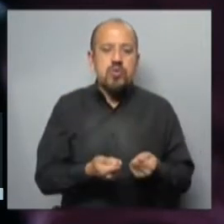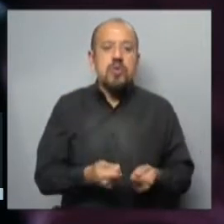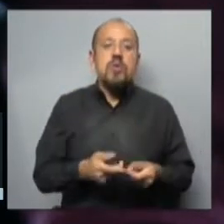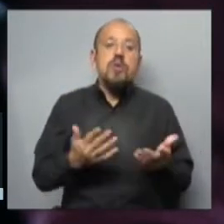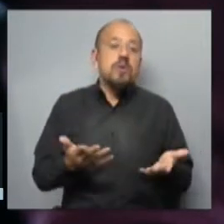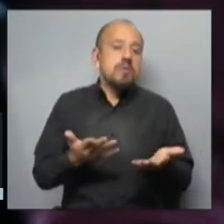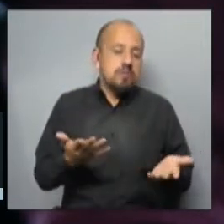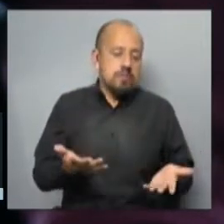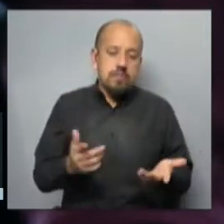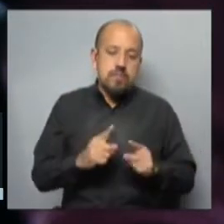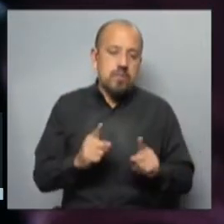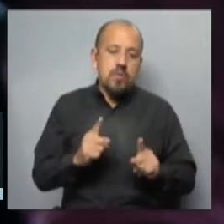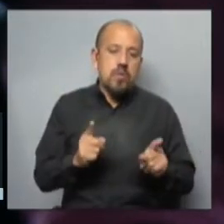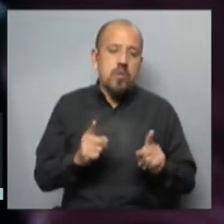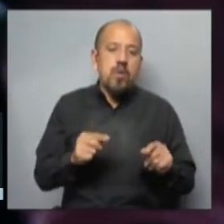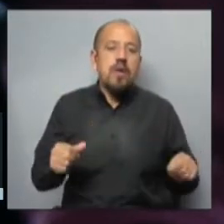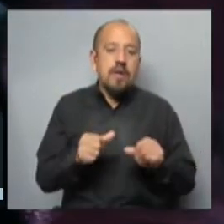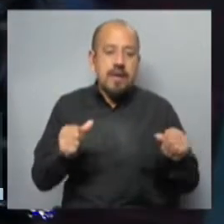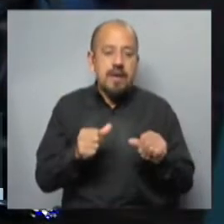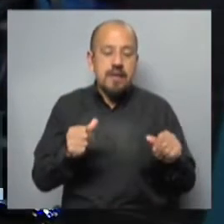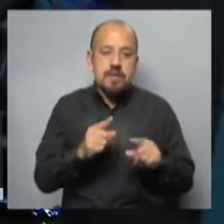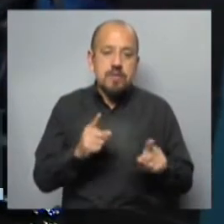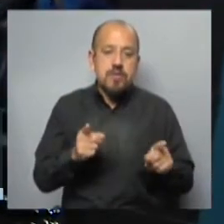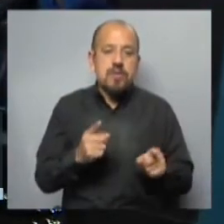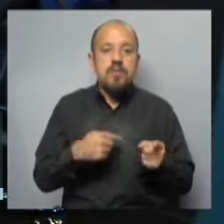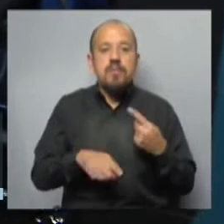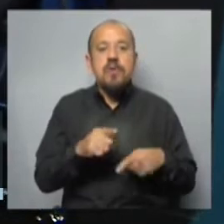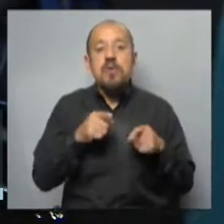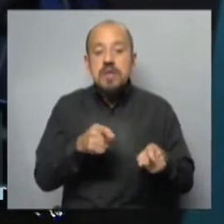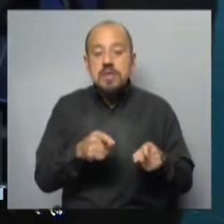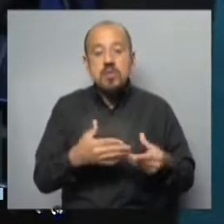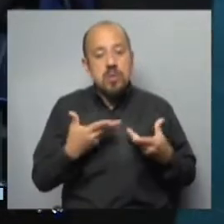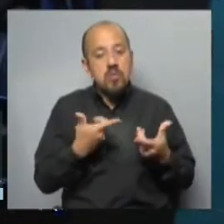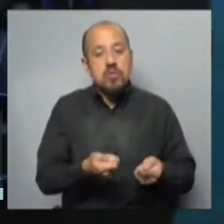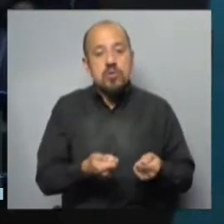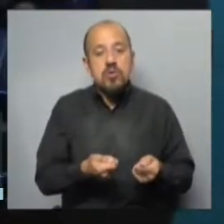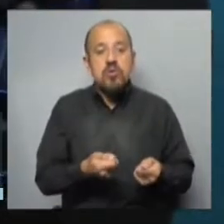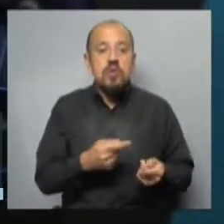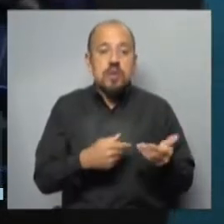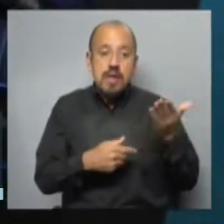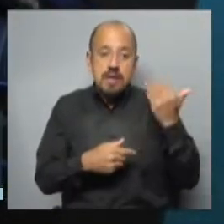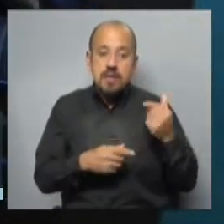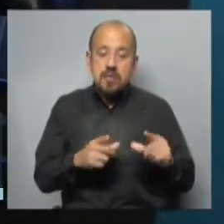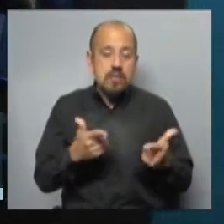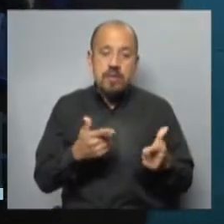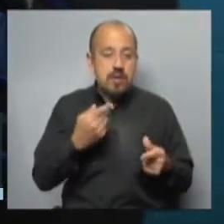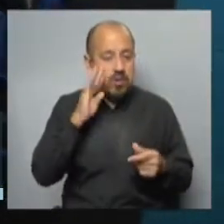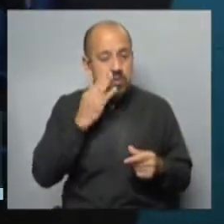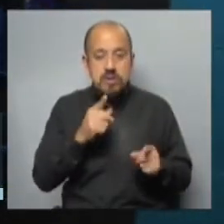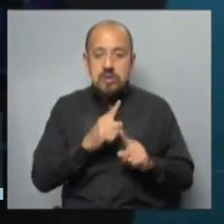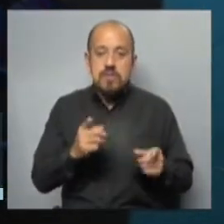supuesto que no se trata de que le hagan el concurso ni mucho menos pero eso es un apoyo que hasta hace un tiempo no se reconocía